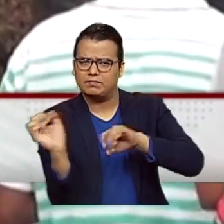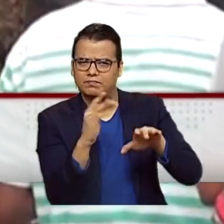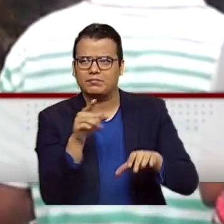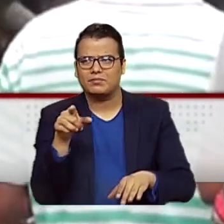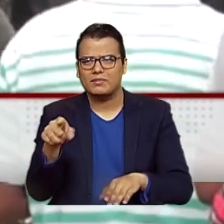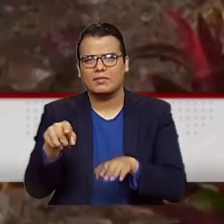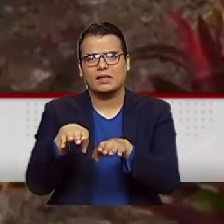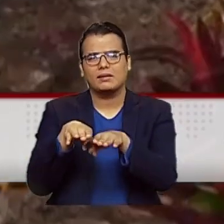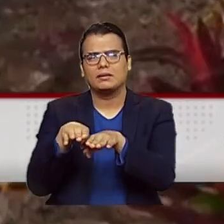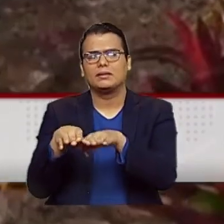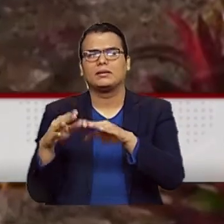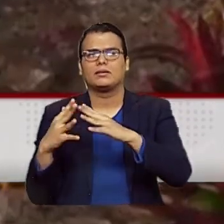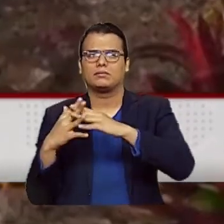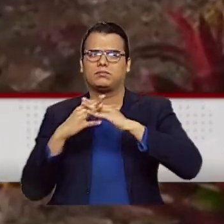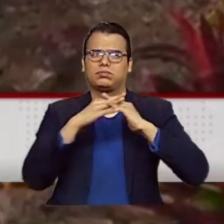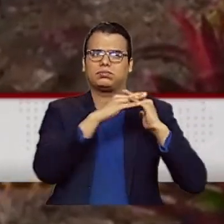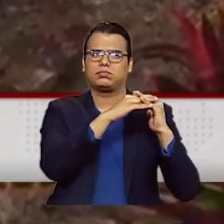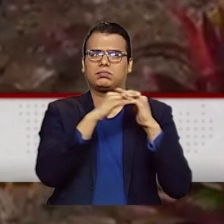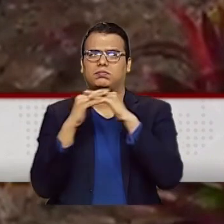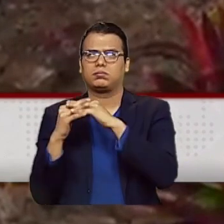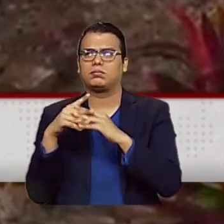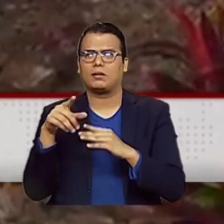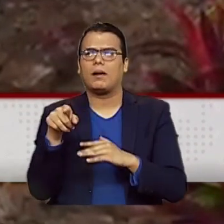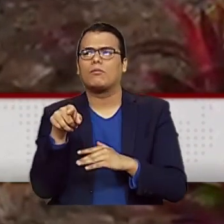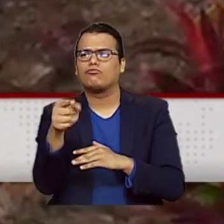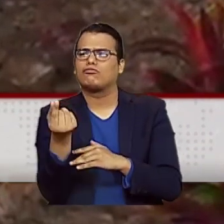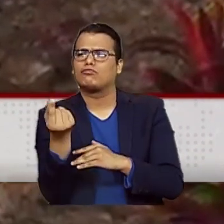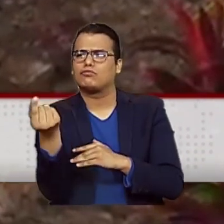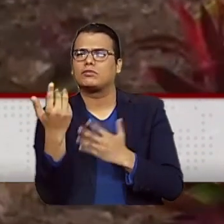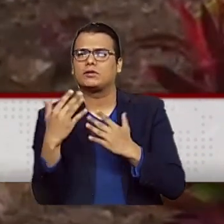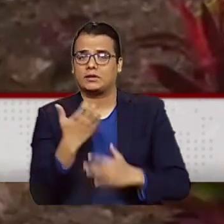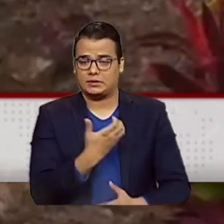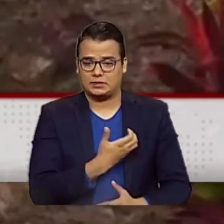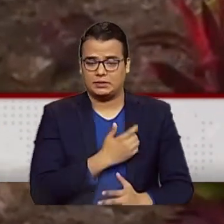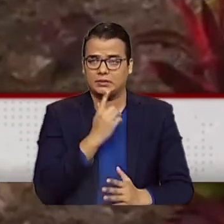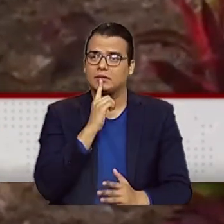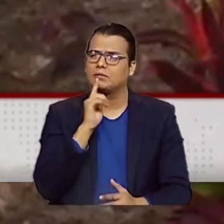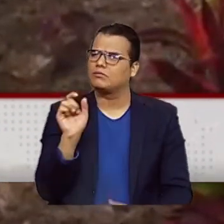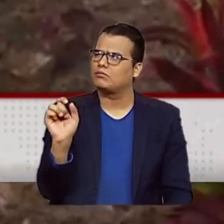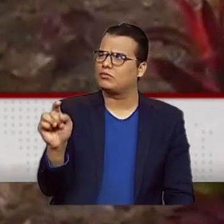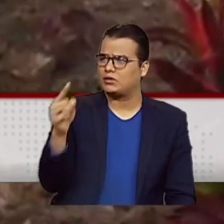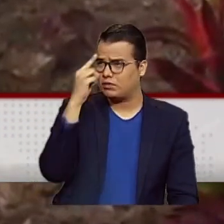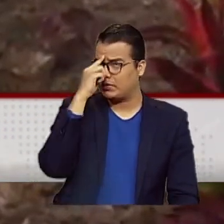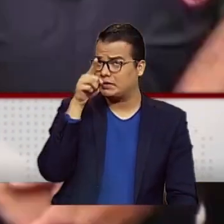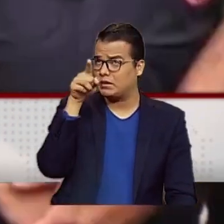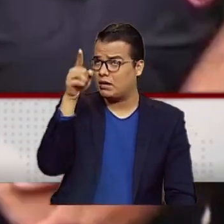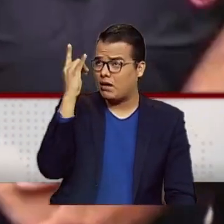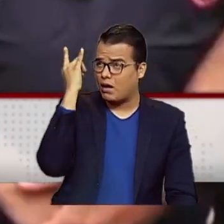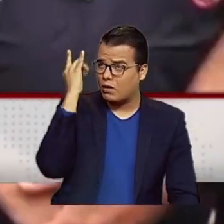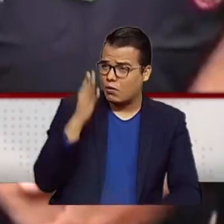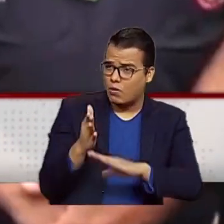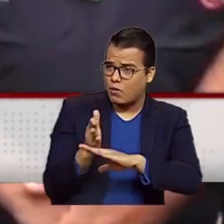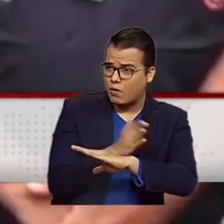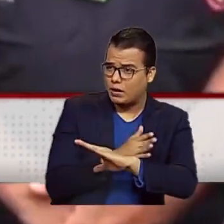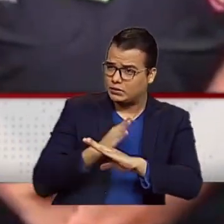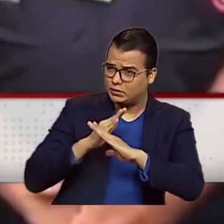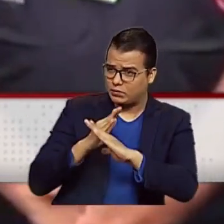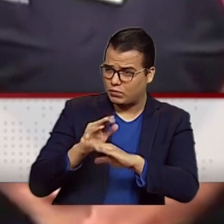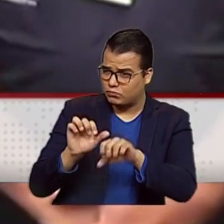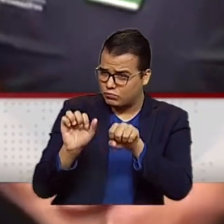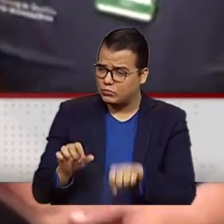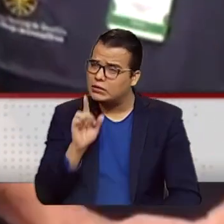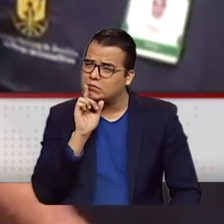falla geológica y esta fue la respuesta del alcalde de Rosas ante la pregunta si esto se pudo evitar. Desde hace un